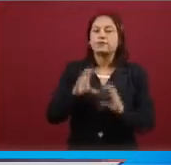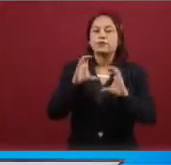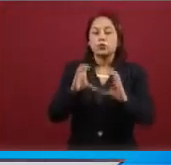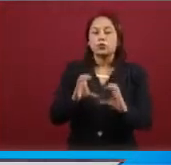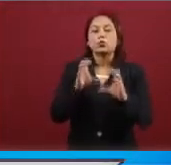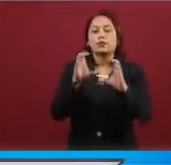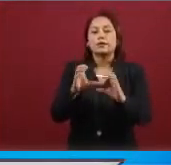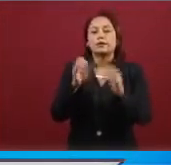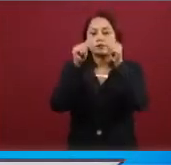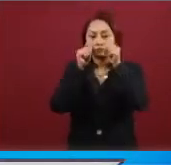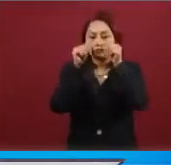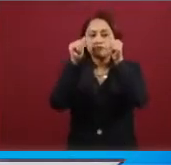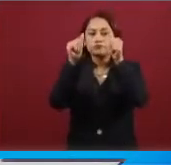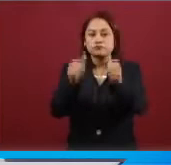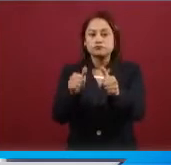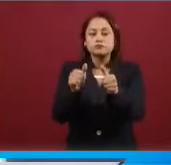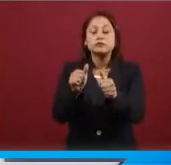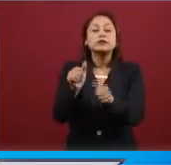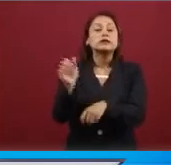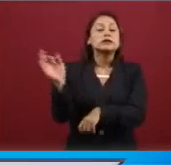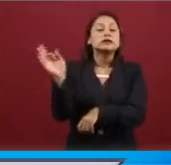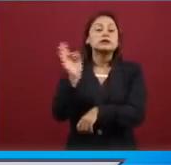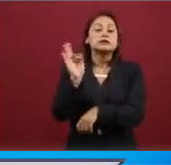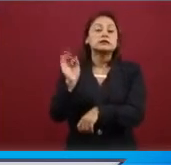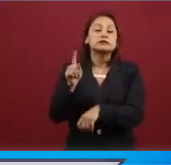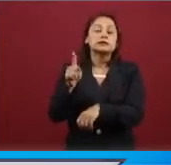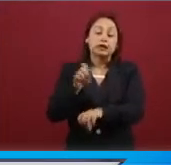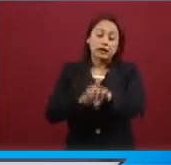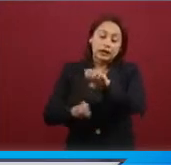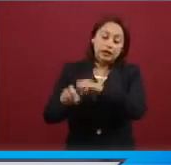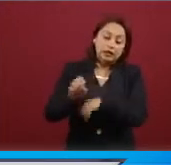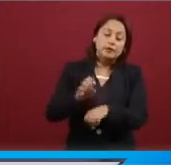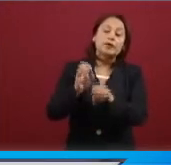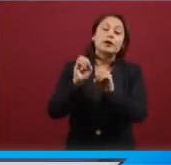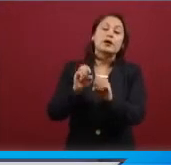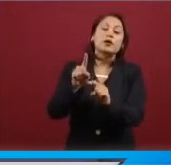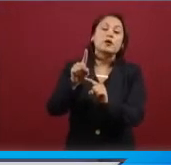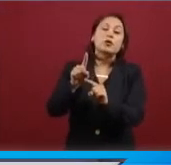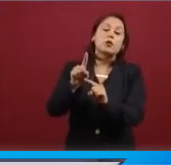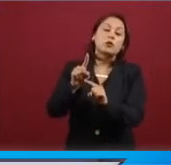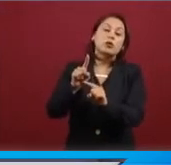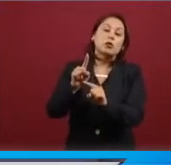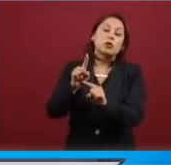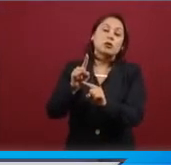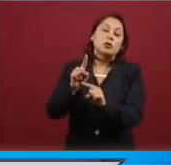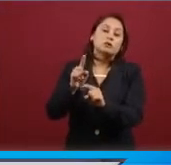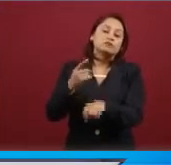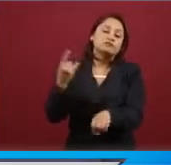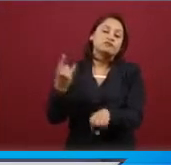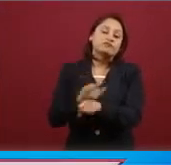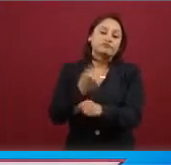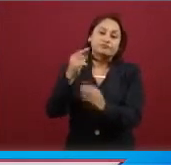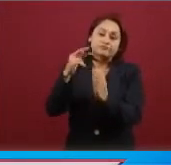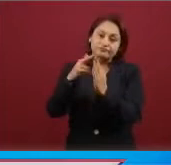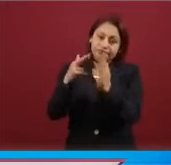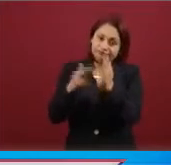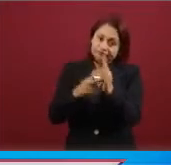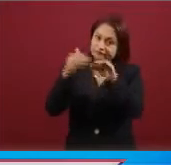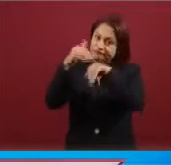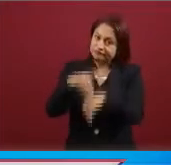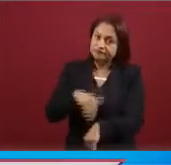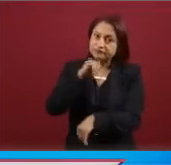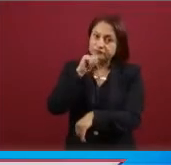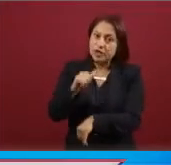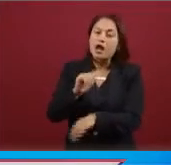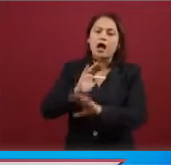contratos otorgados de manera directa se verifican y en caso de no cumplir se castigará de acuerdo a la ley. Lo importante es que el gobierno no protege a nadie y no